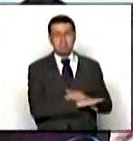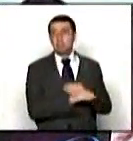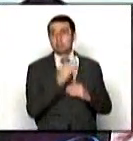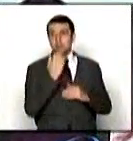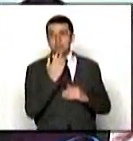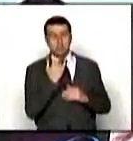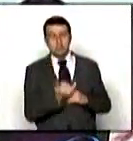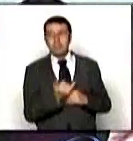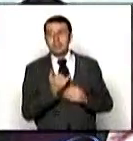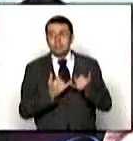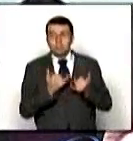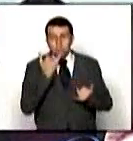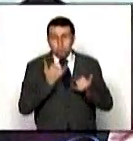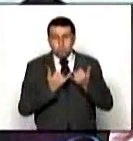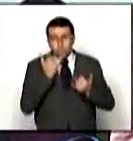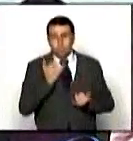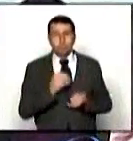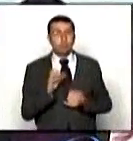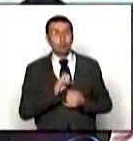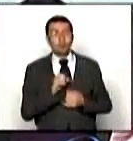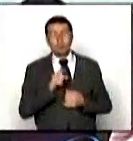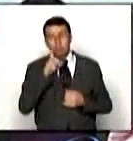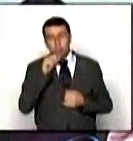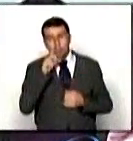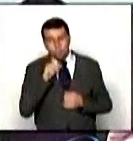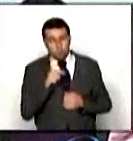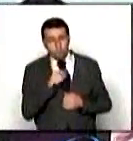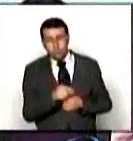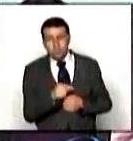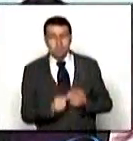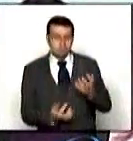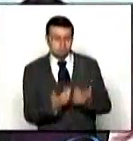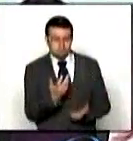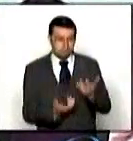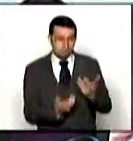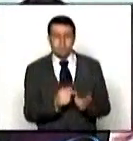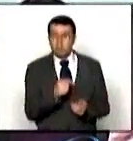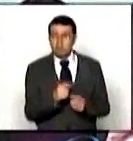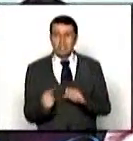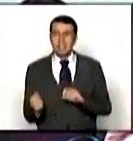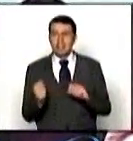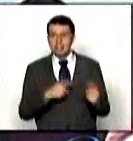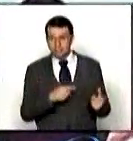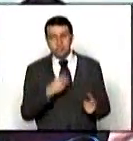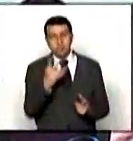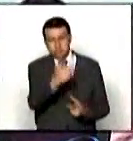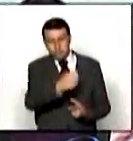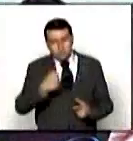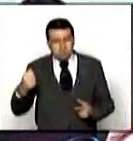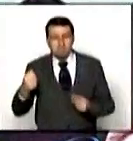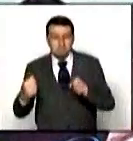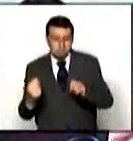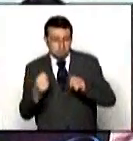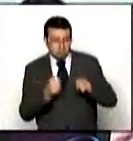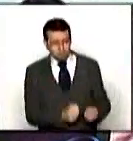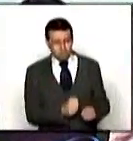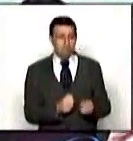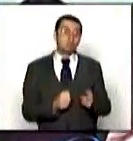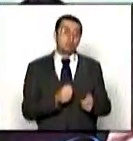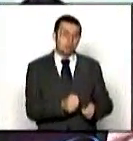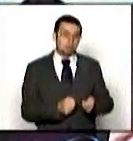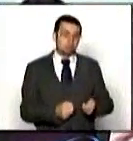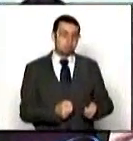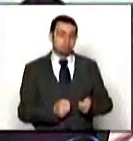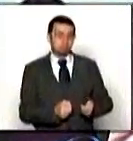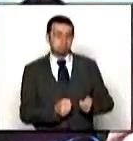consomé o puede preparar un pollo guisado o al vapor o al horno y tenerlo listo en la nevera para el otro día, primero calentarlo en una pailita o en un